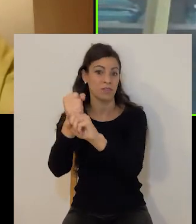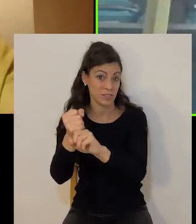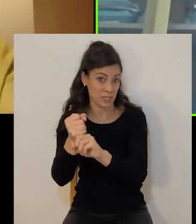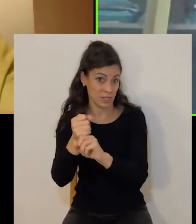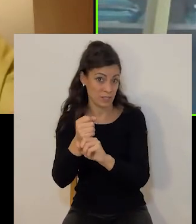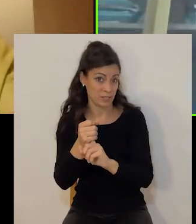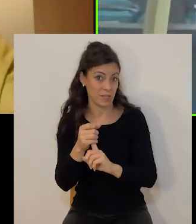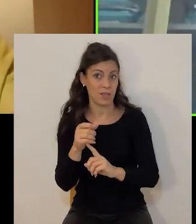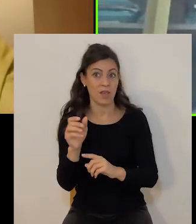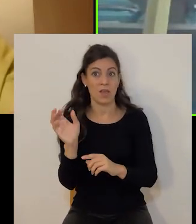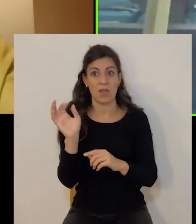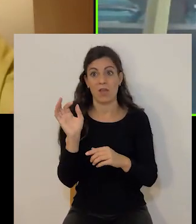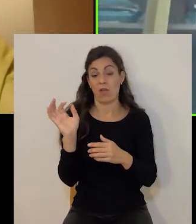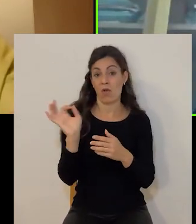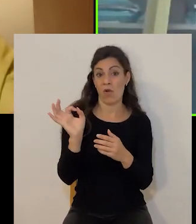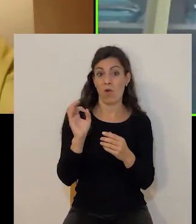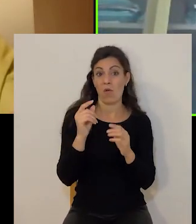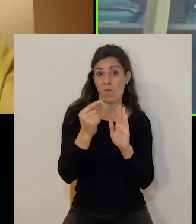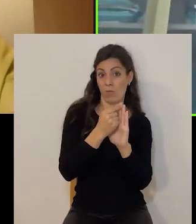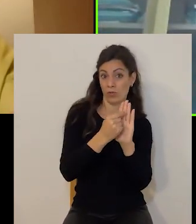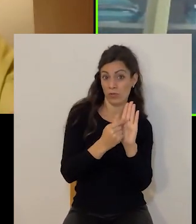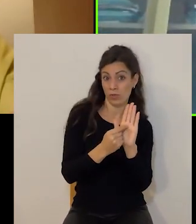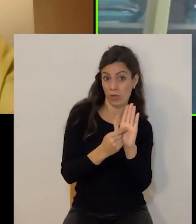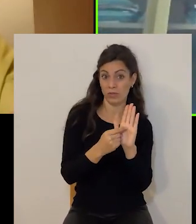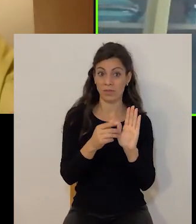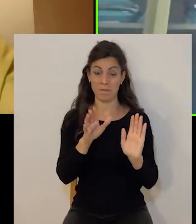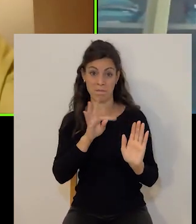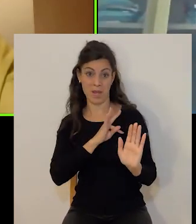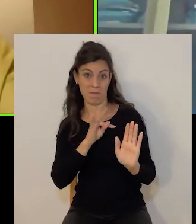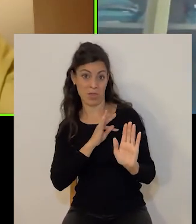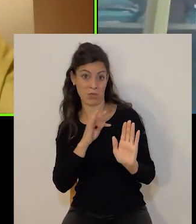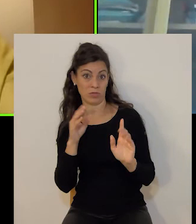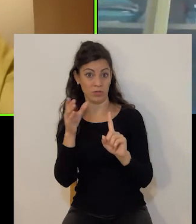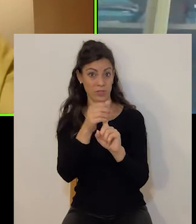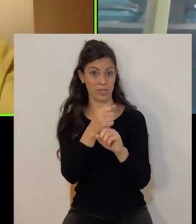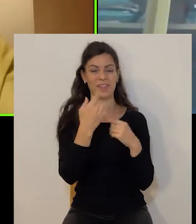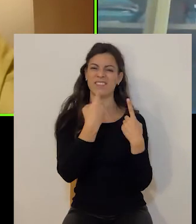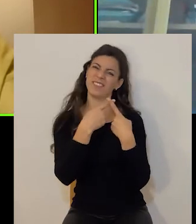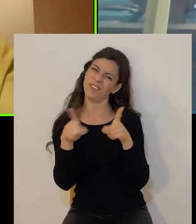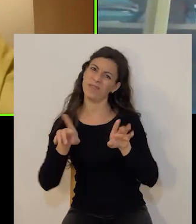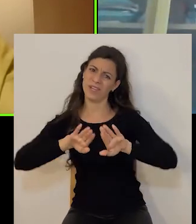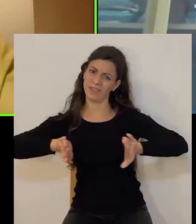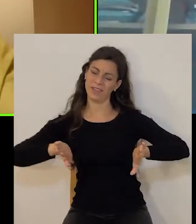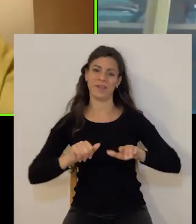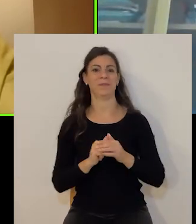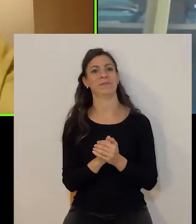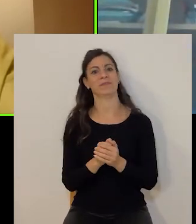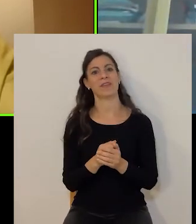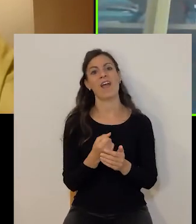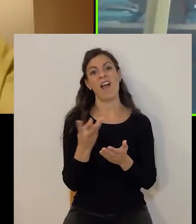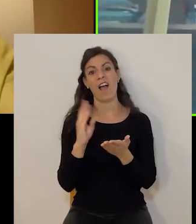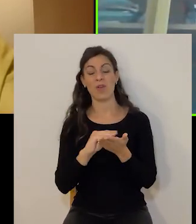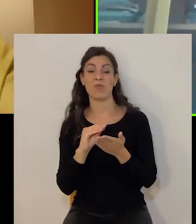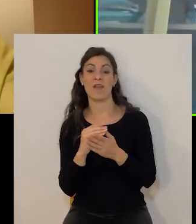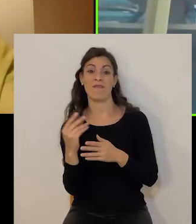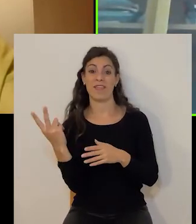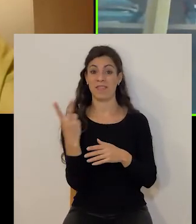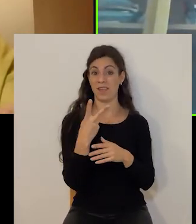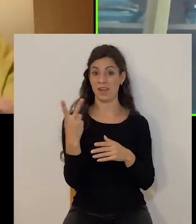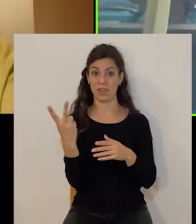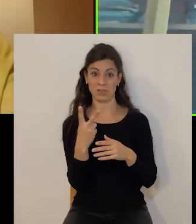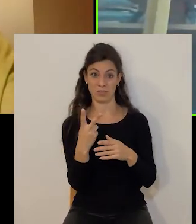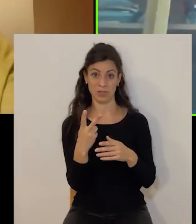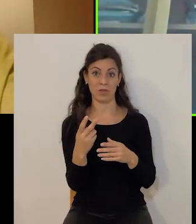o conseguir insignias, puntos, es diferente. Es diferente, ¿vale? Sí. Unimos a veces las dos cosas, también hacemos cosas